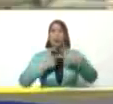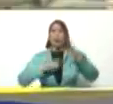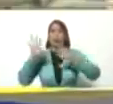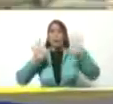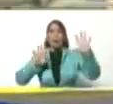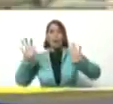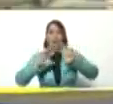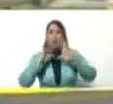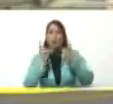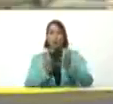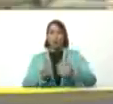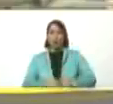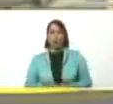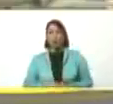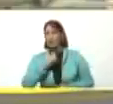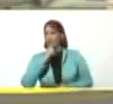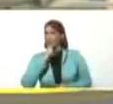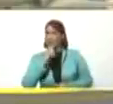explicar.